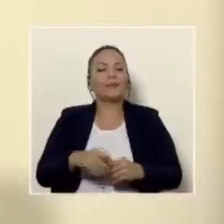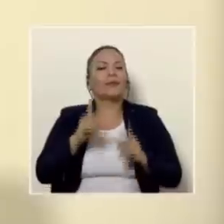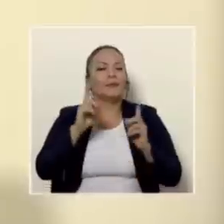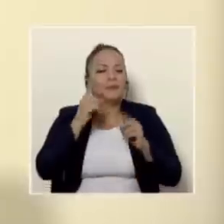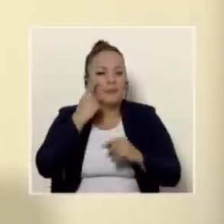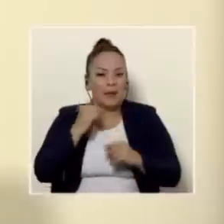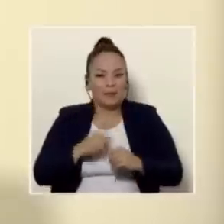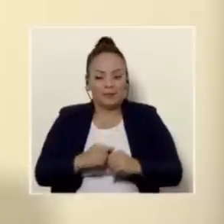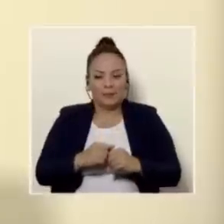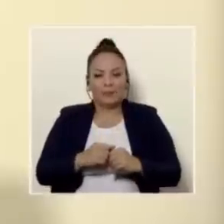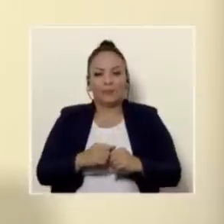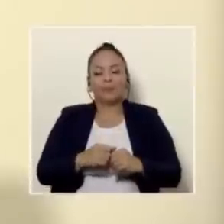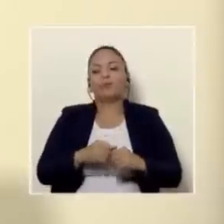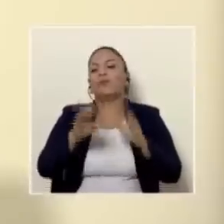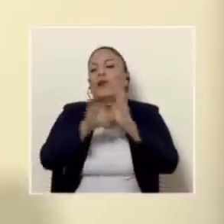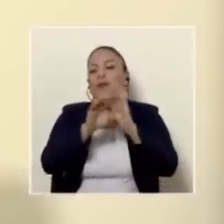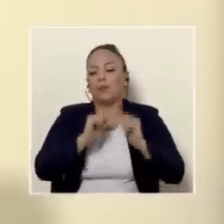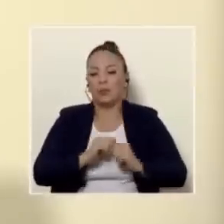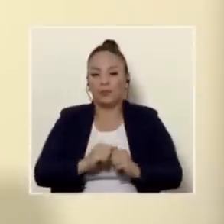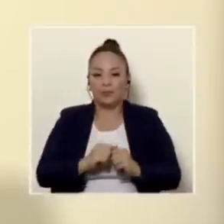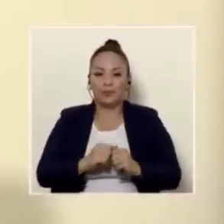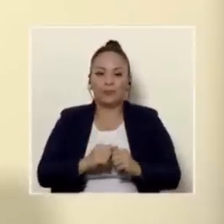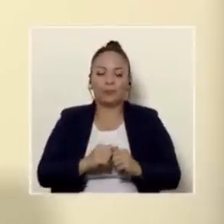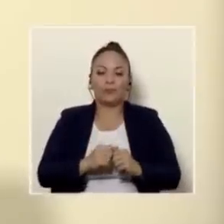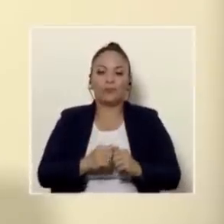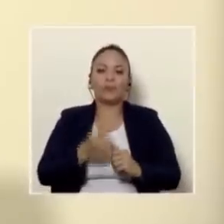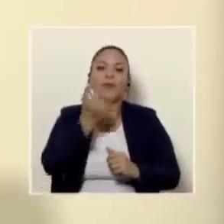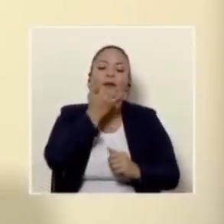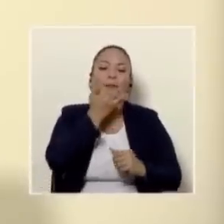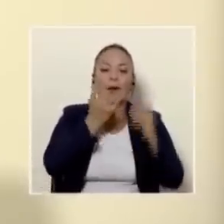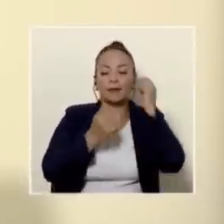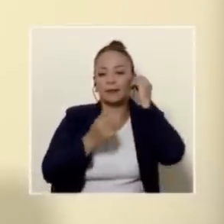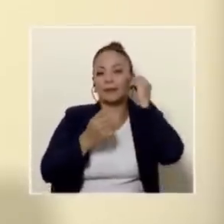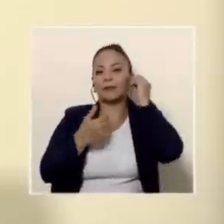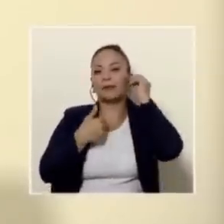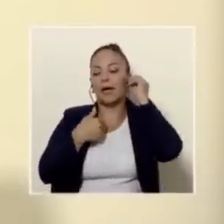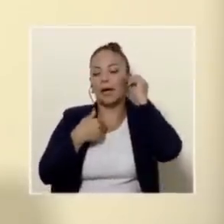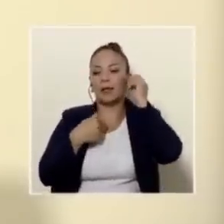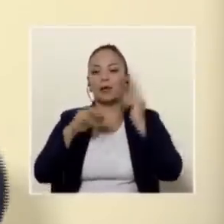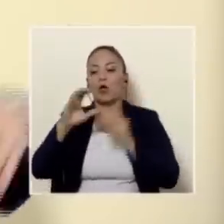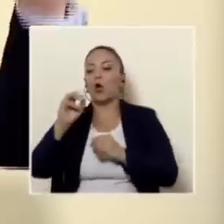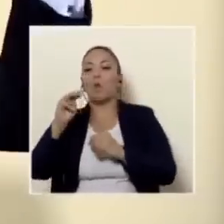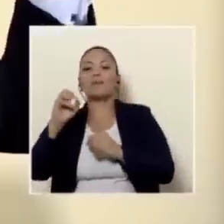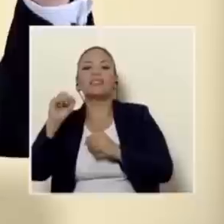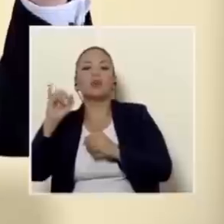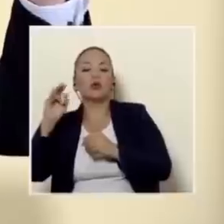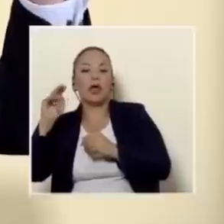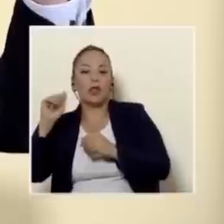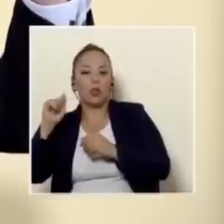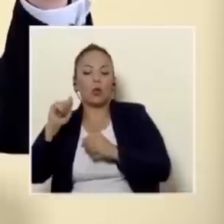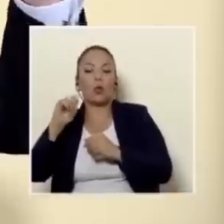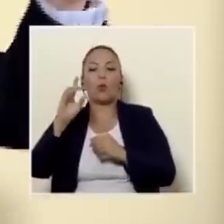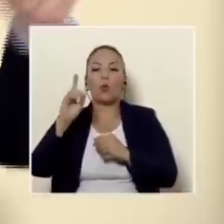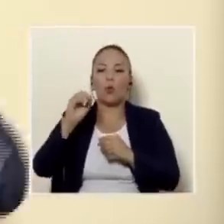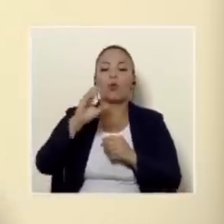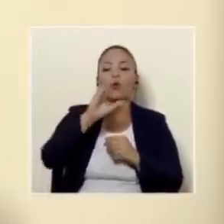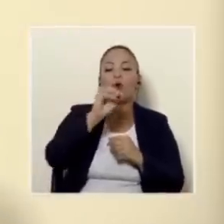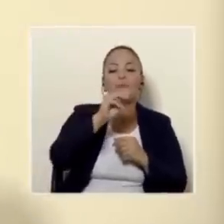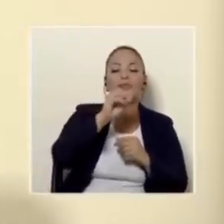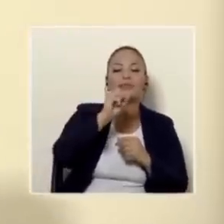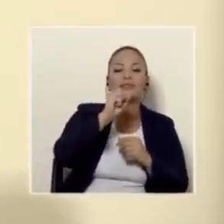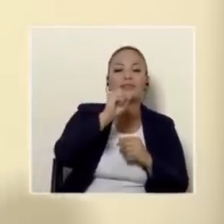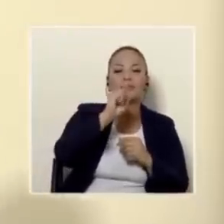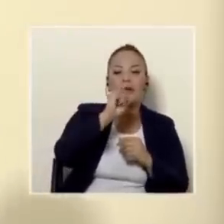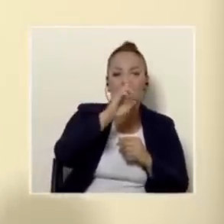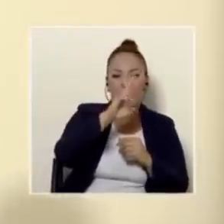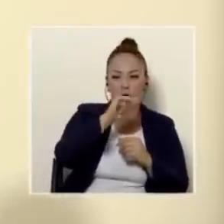¿Qué pasa si hay una promoción de comisario a comisionado, de comisionado a comisario? ¿Cuál es la que es más alta?